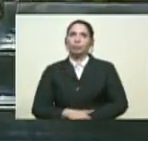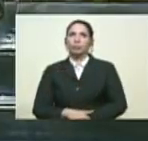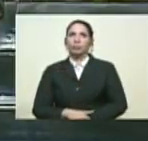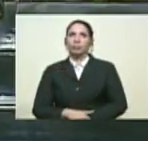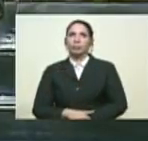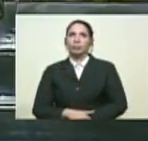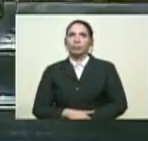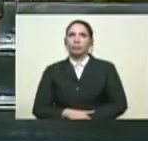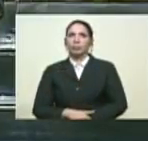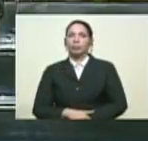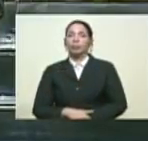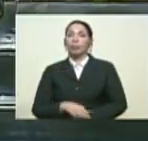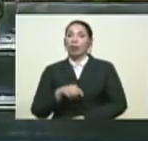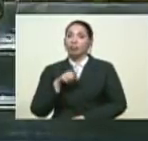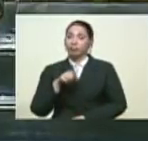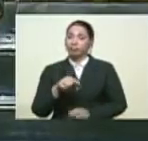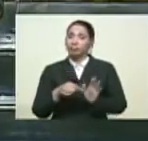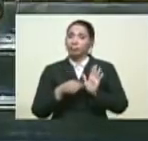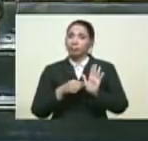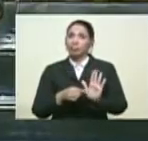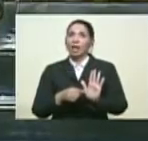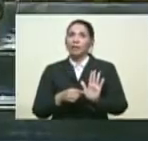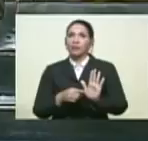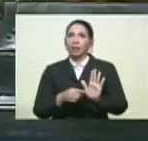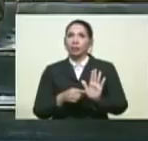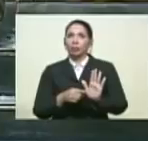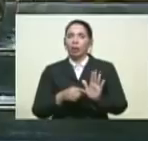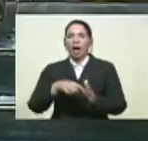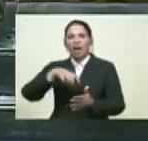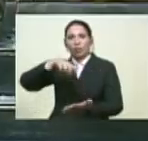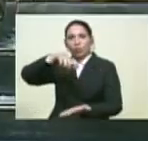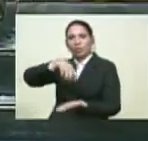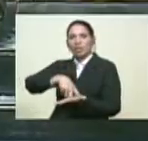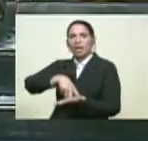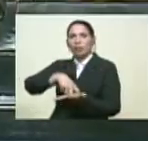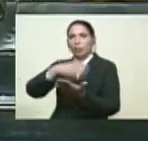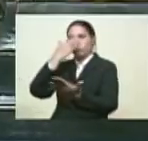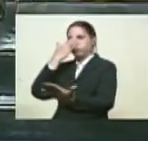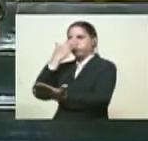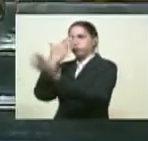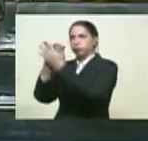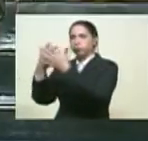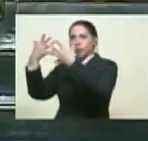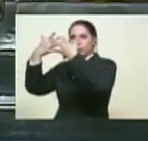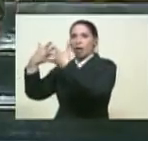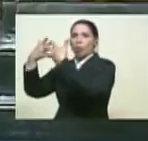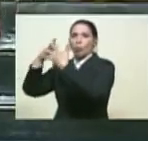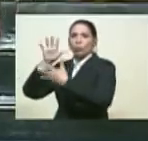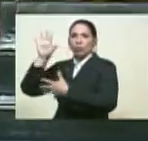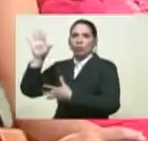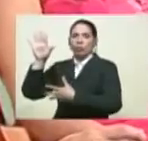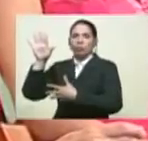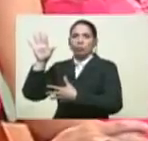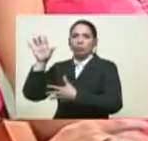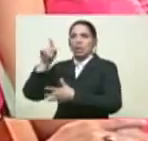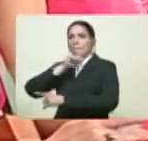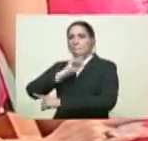destino manifiesto de arrodillarnos al imperio gringo y a sus